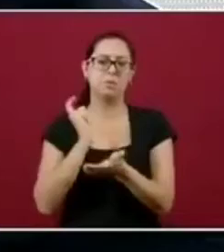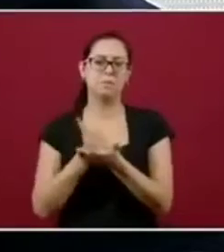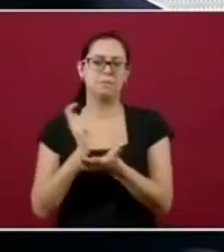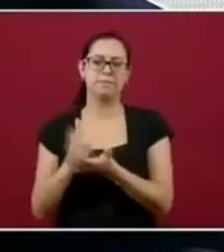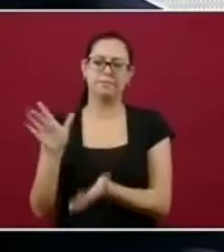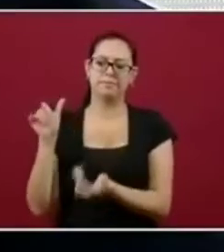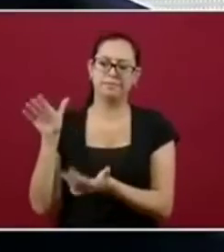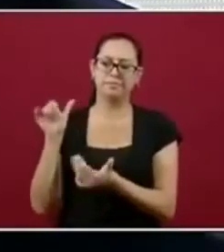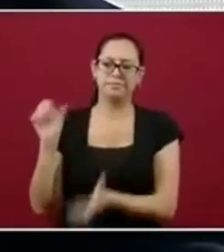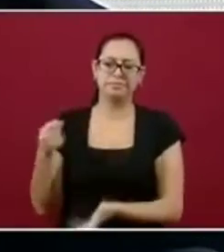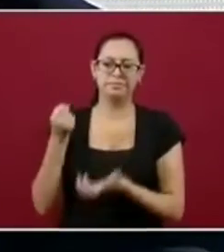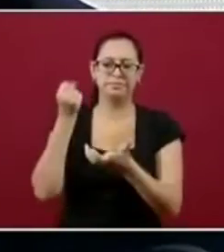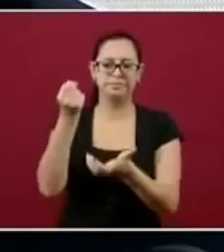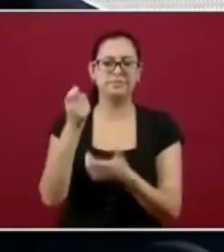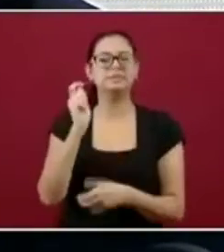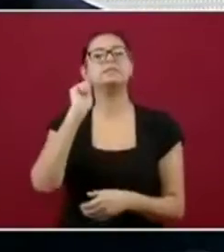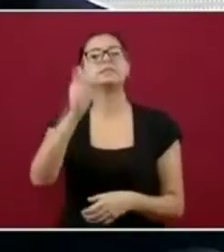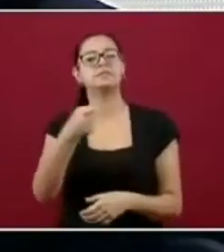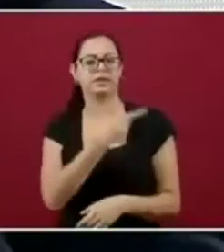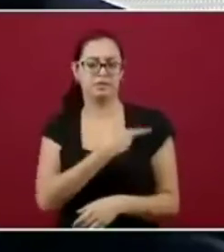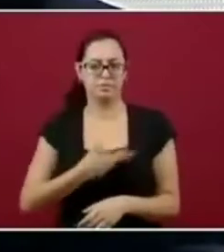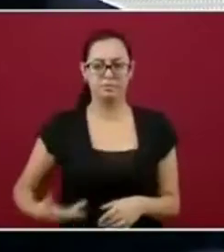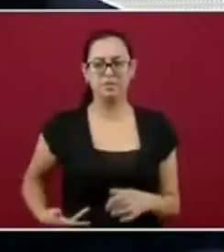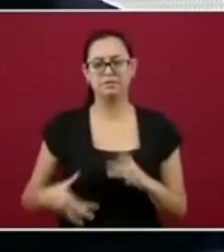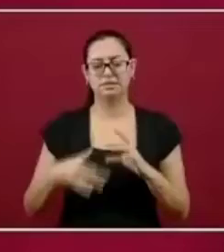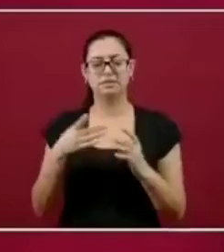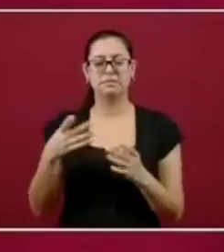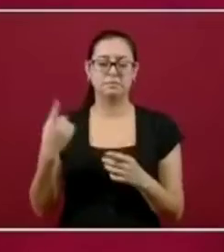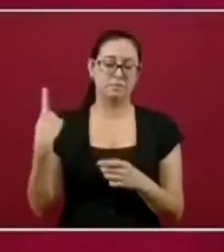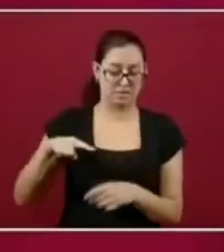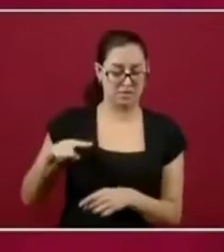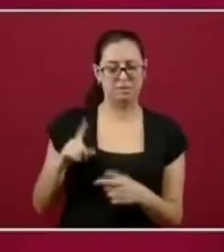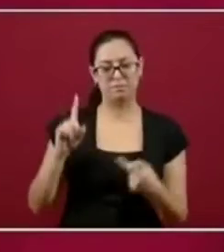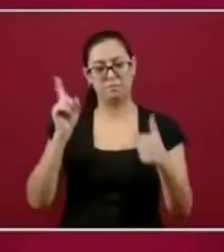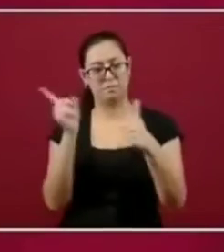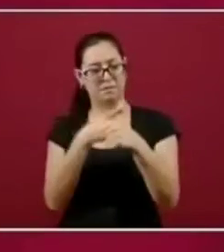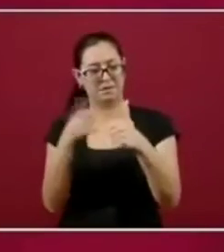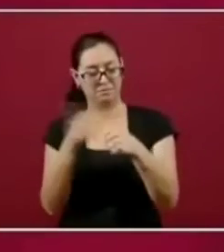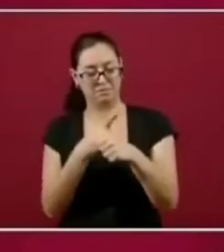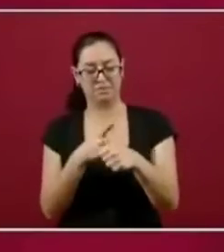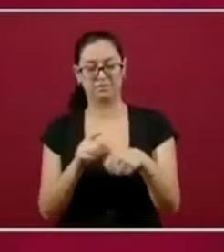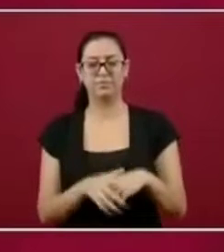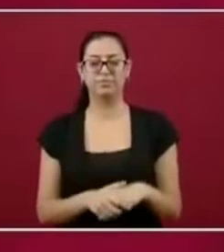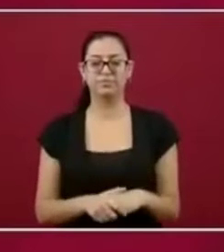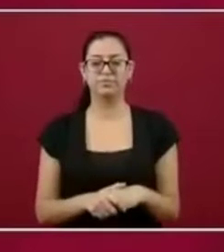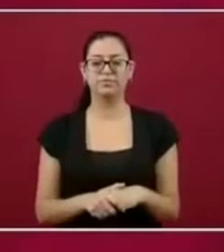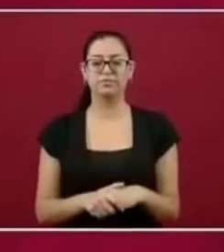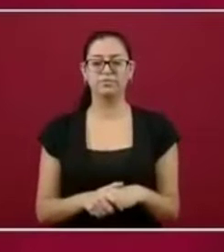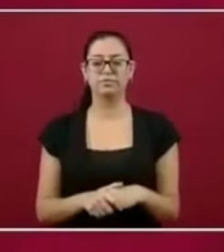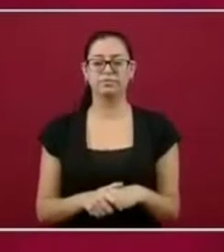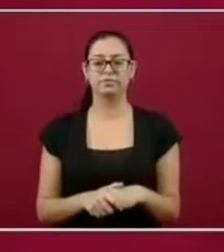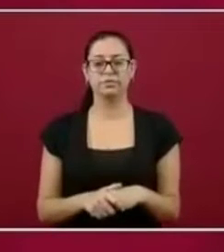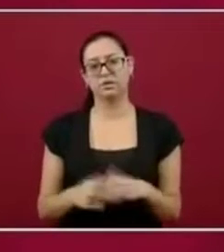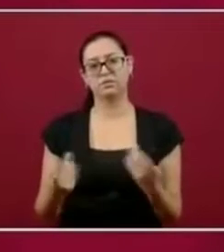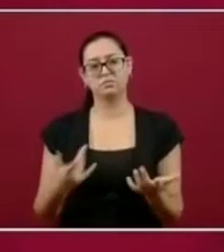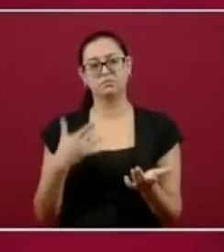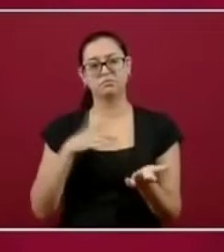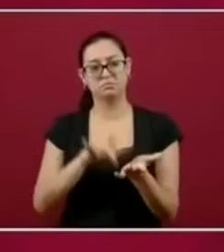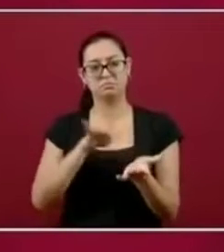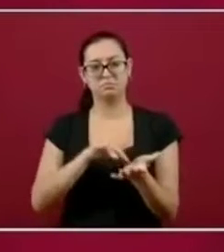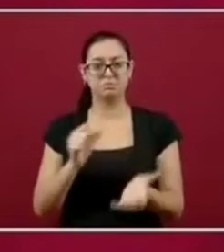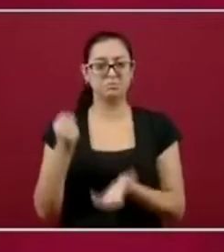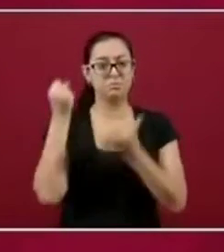decir, lo que nos pide el presidente es que entendamos, en primer lugar, que quienes nos están respaldando financieramente,